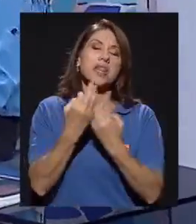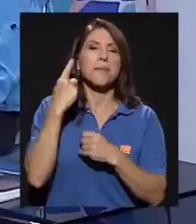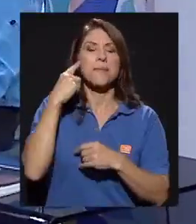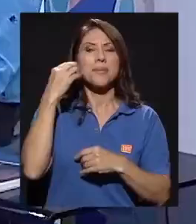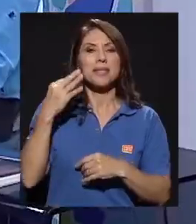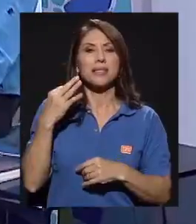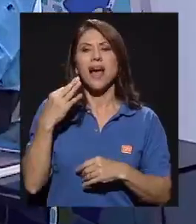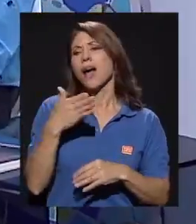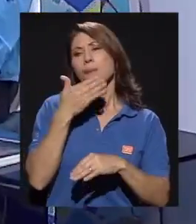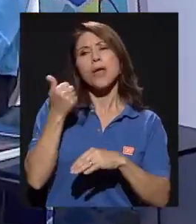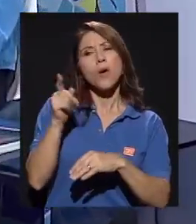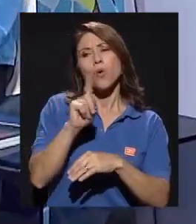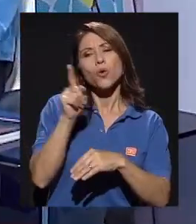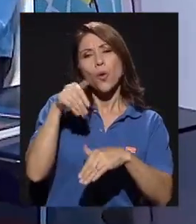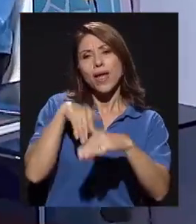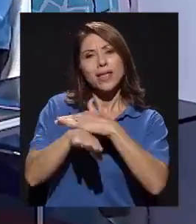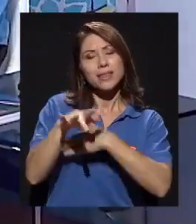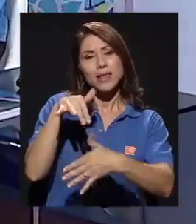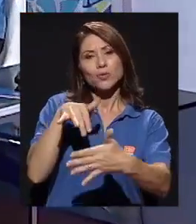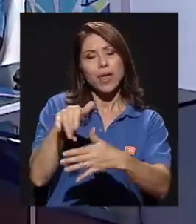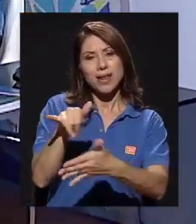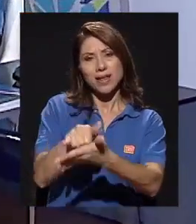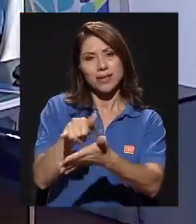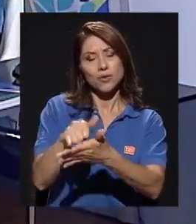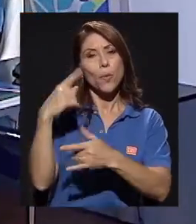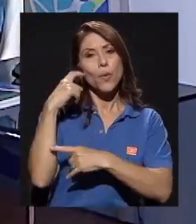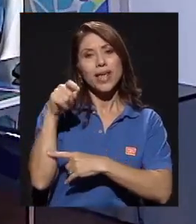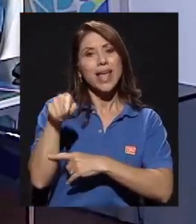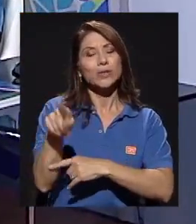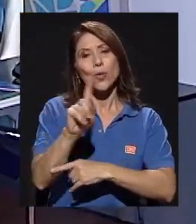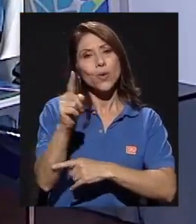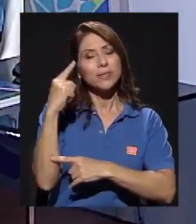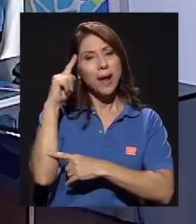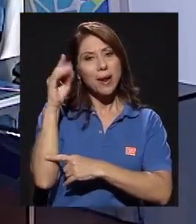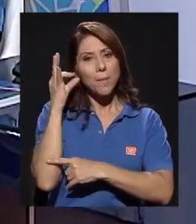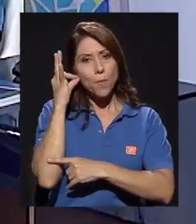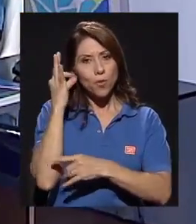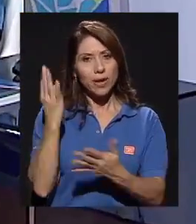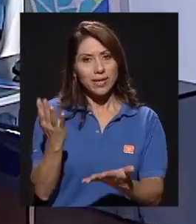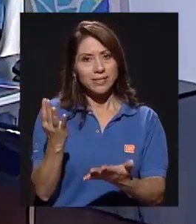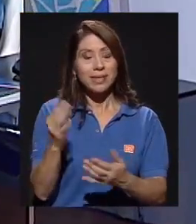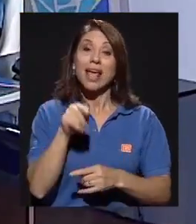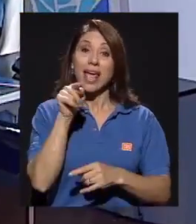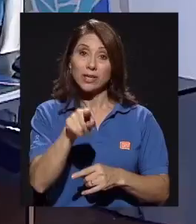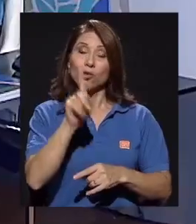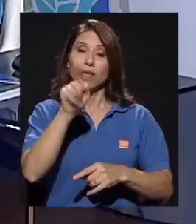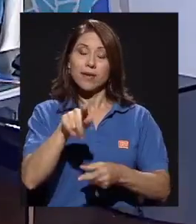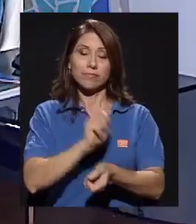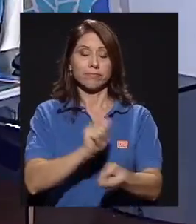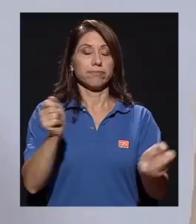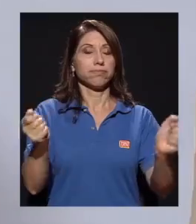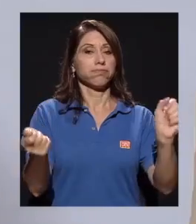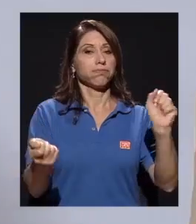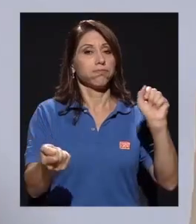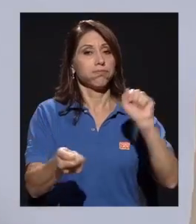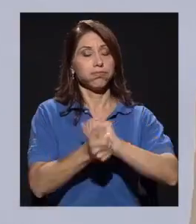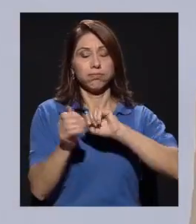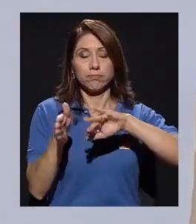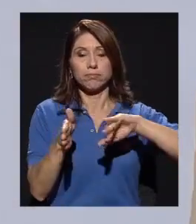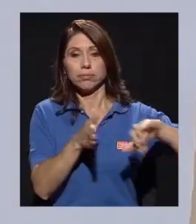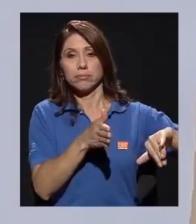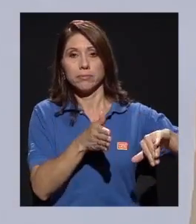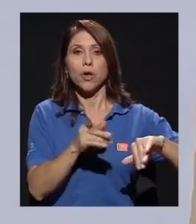entres ahí porque eso no es para mujeres y esa ese tipo de cosas hay que cambiarlas eh un